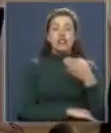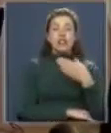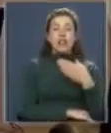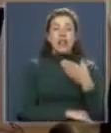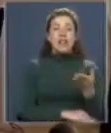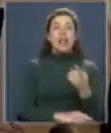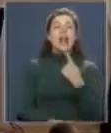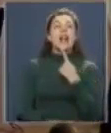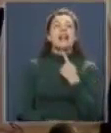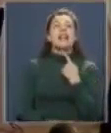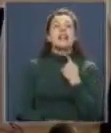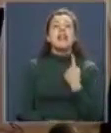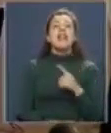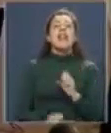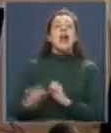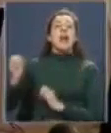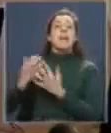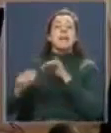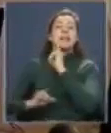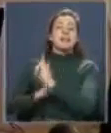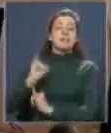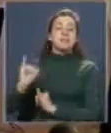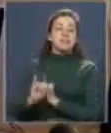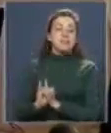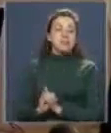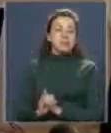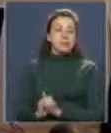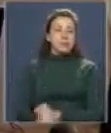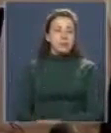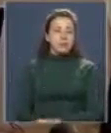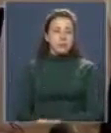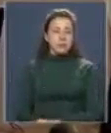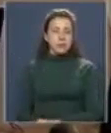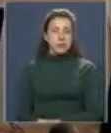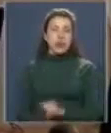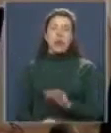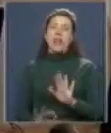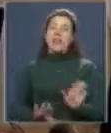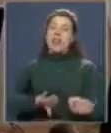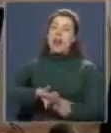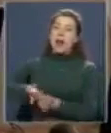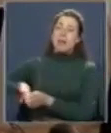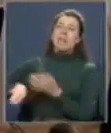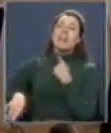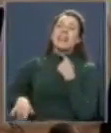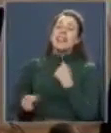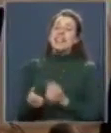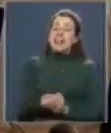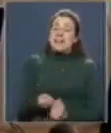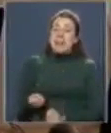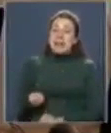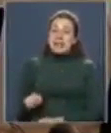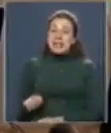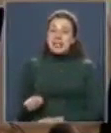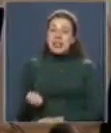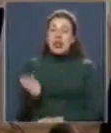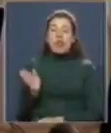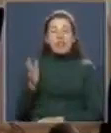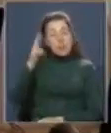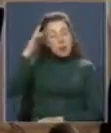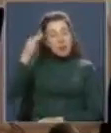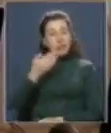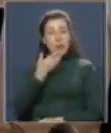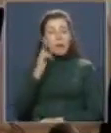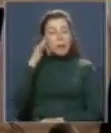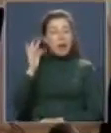los intereses de las multinacionales. Ya es momento que dejemos de lado los intereses mezquinos y tomemos las mejores